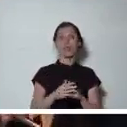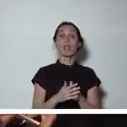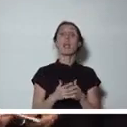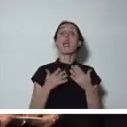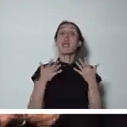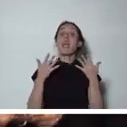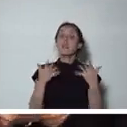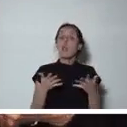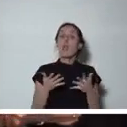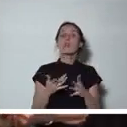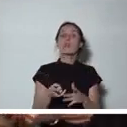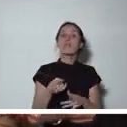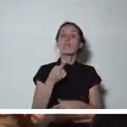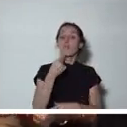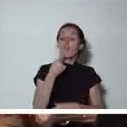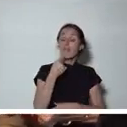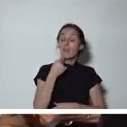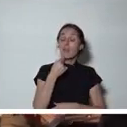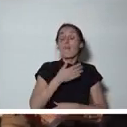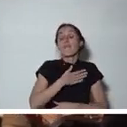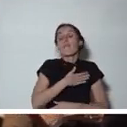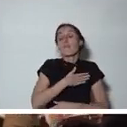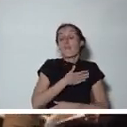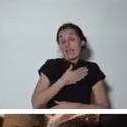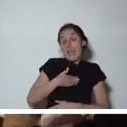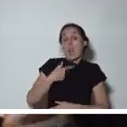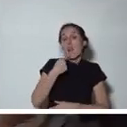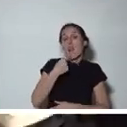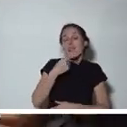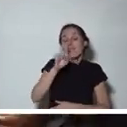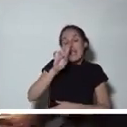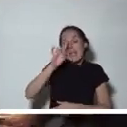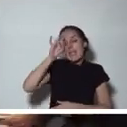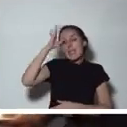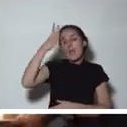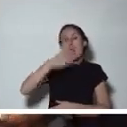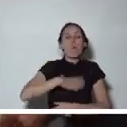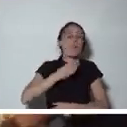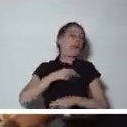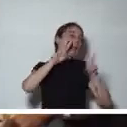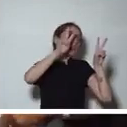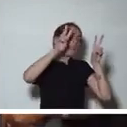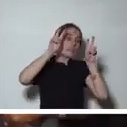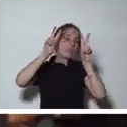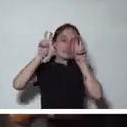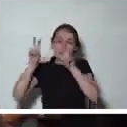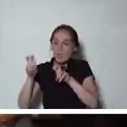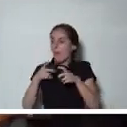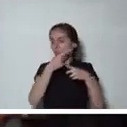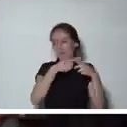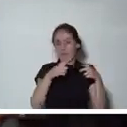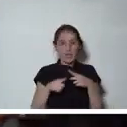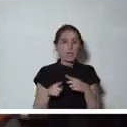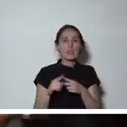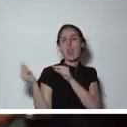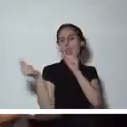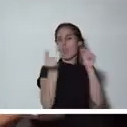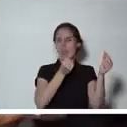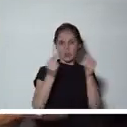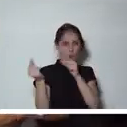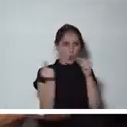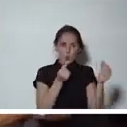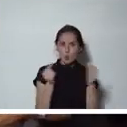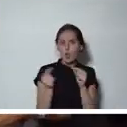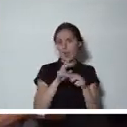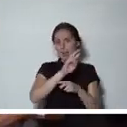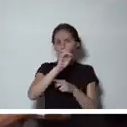con con esta idea de que de que pueden haber muchos temas pueden haber discusiones pueden haber diferentes puntos de vista eso no es una amenaza